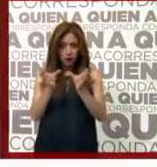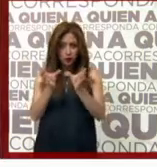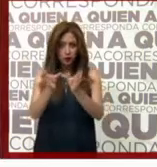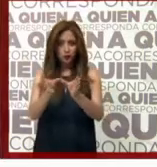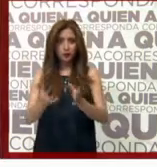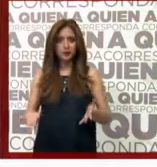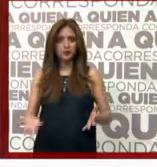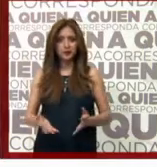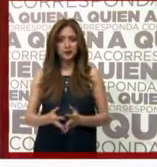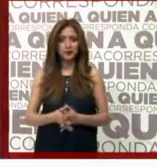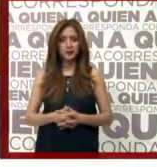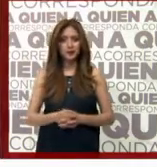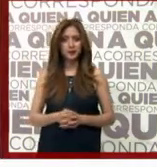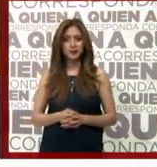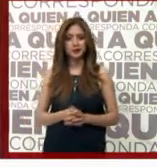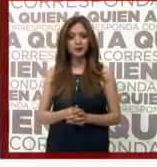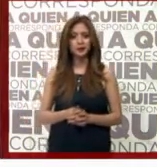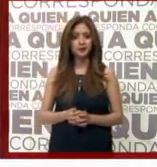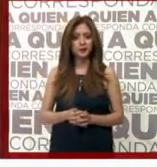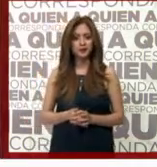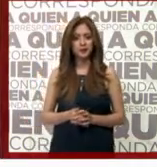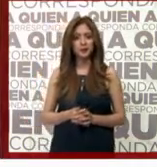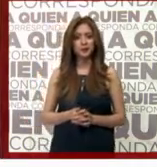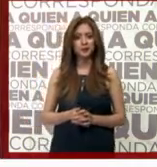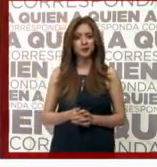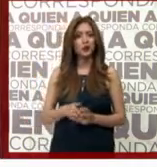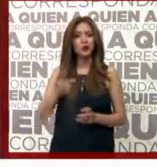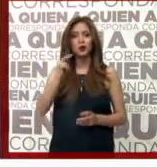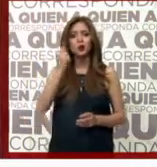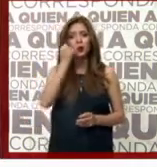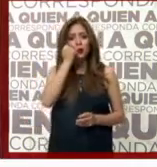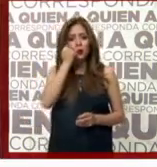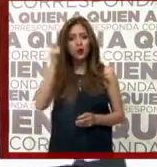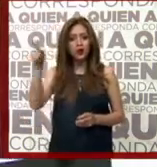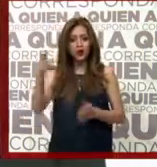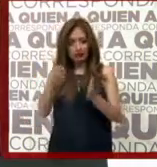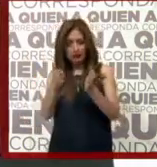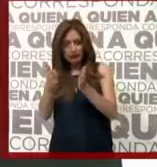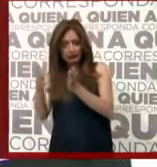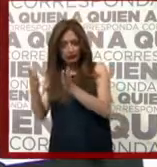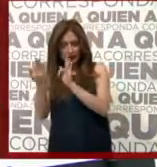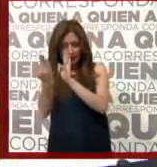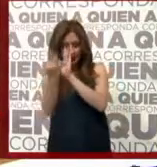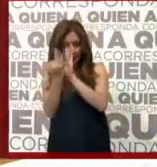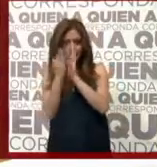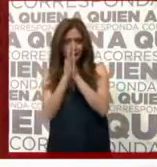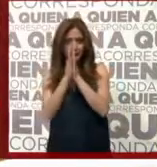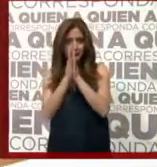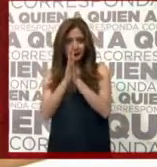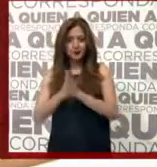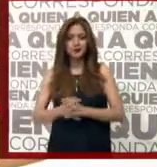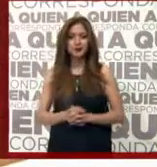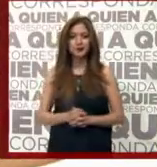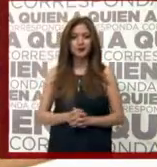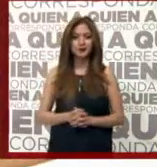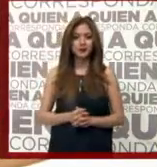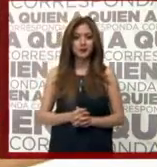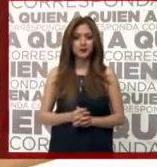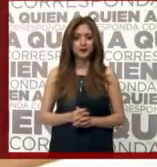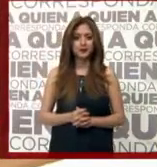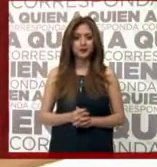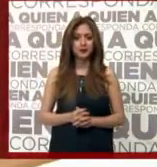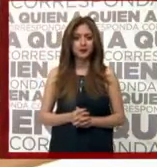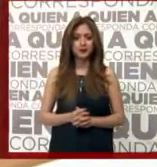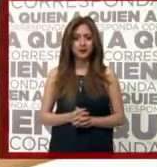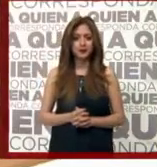morder. Tú tranquilo, no importa que seas amigo del floor manager. No, eso ni lo menciones, da pena. Ahí está.